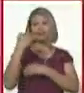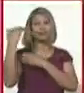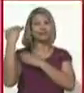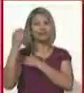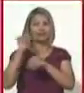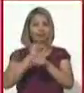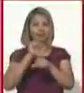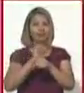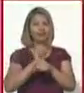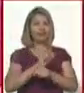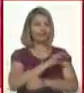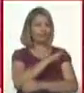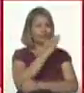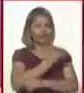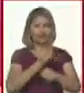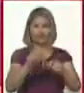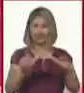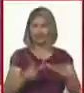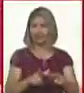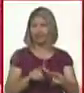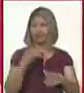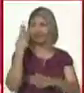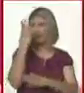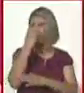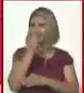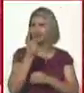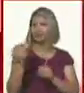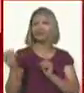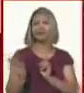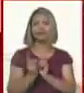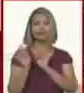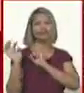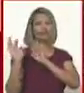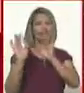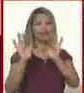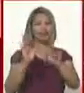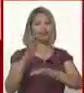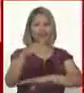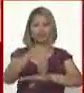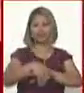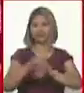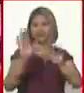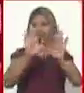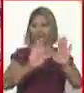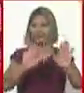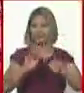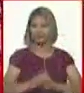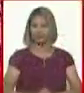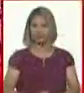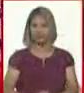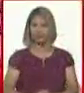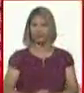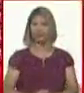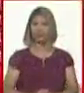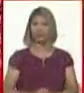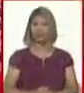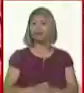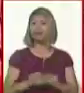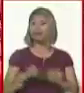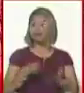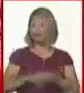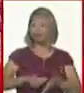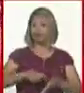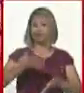Cruz. Los trabajos son arduos en el lugar para que esté hermoso al recibir al pueblo cruceño la noche del domingo. Es un espectáculo